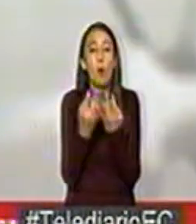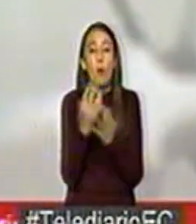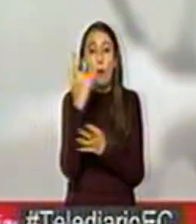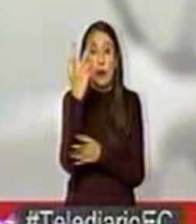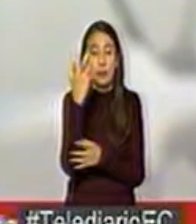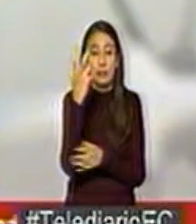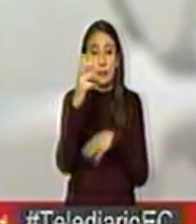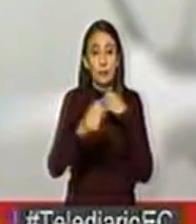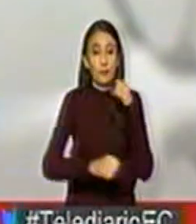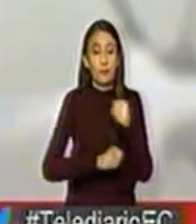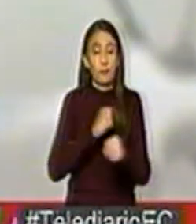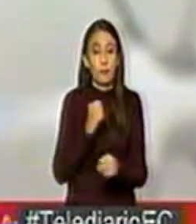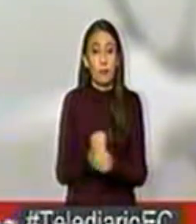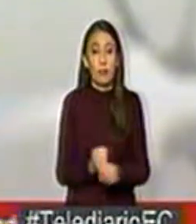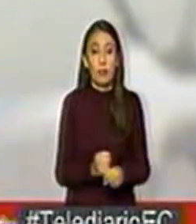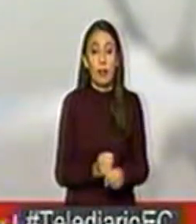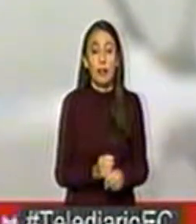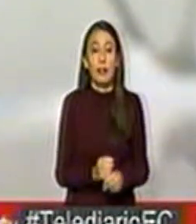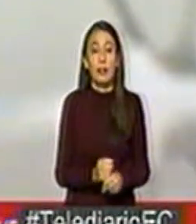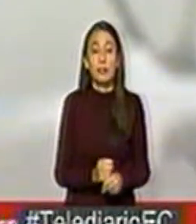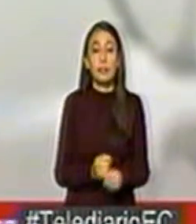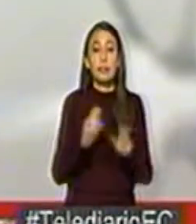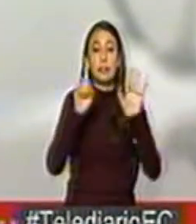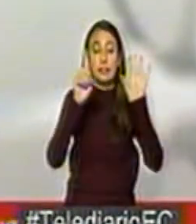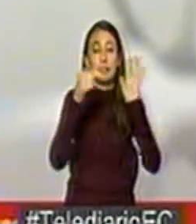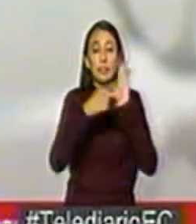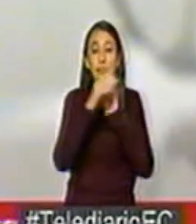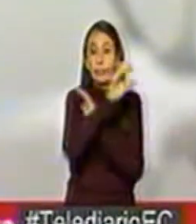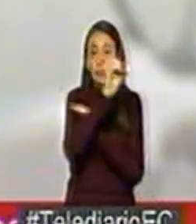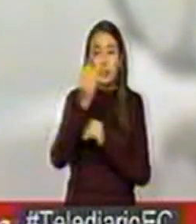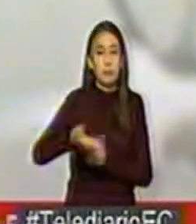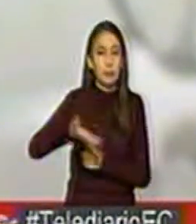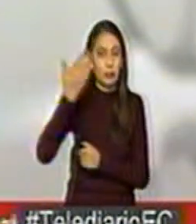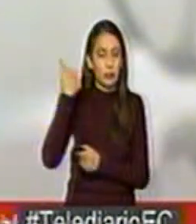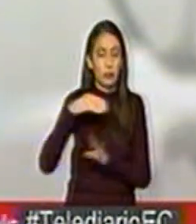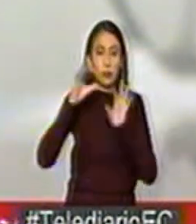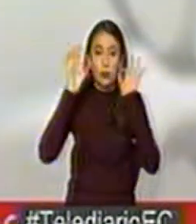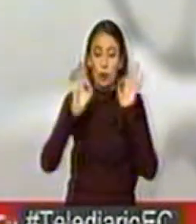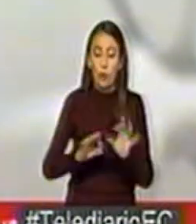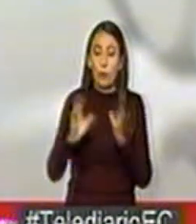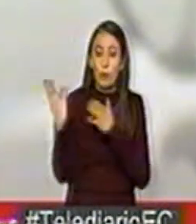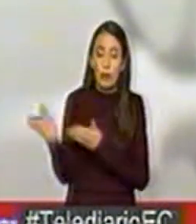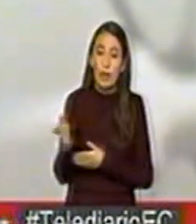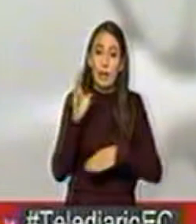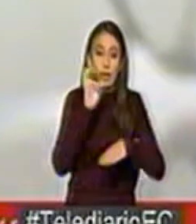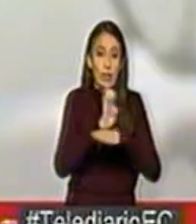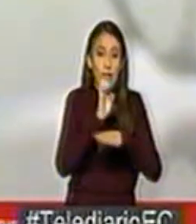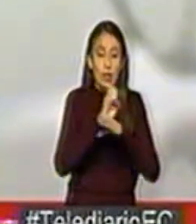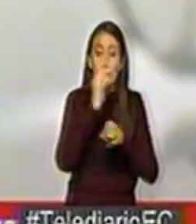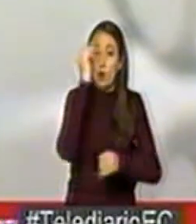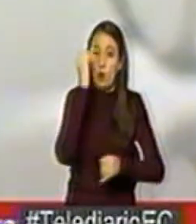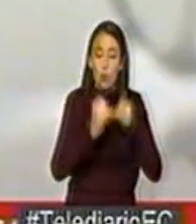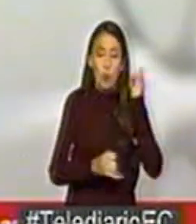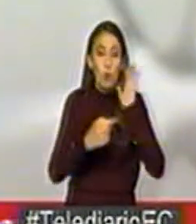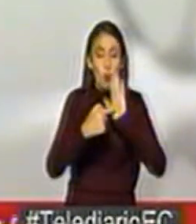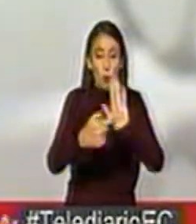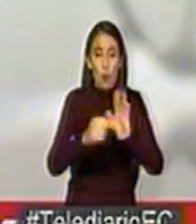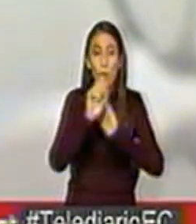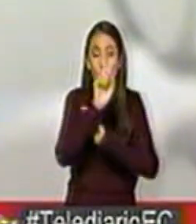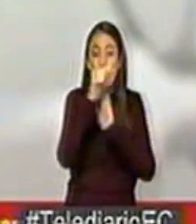años aproximadamente 6.000 procedimientos de trasplantes se han realizado en el Ecuador. En los dos últimos años cerca de